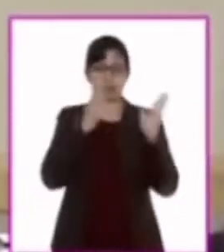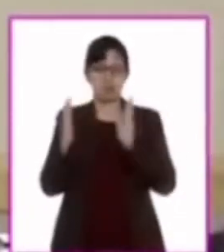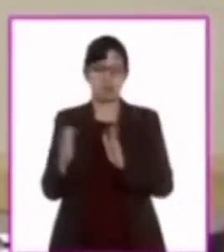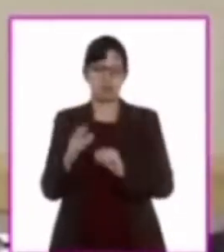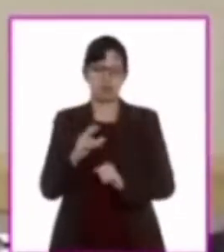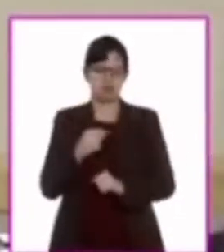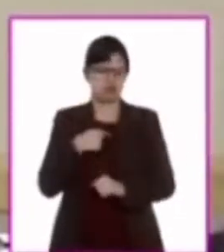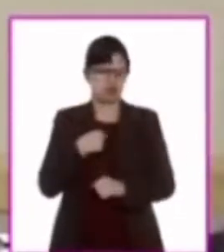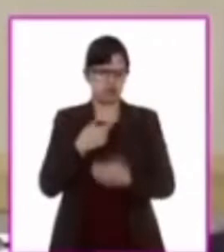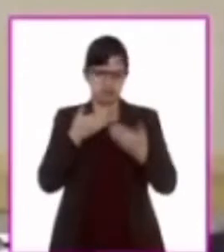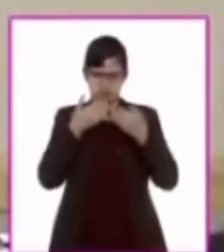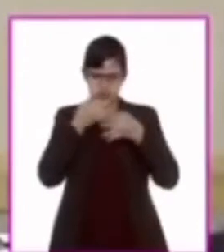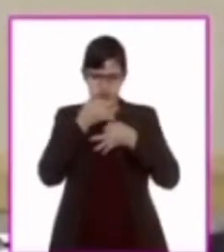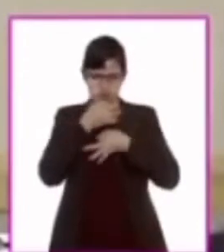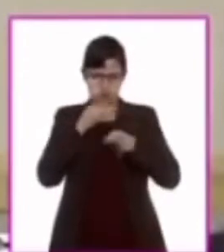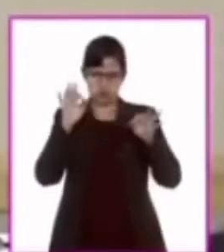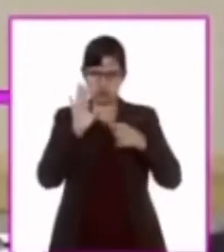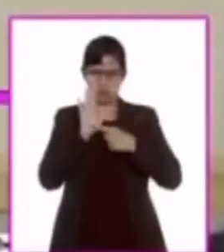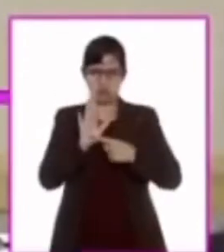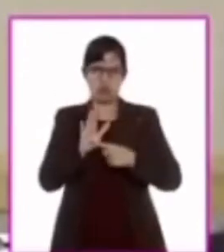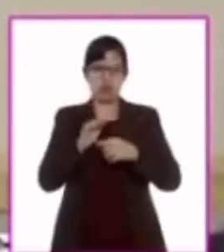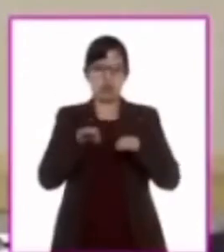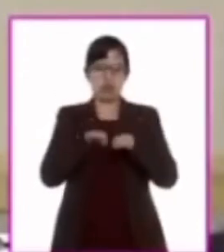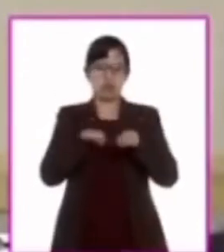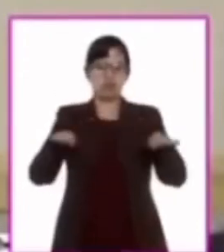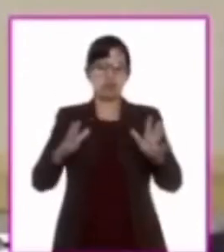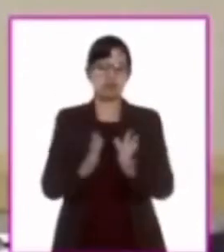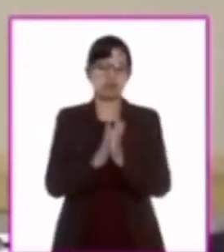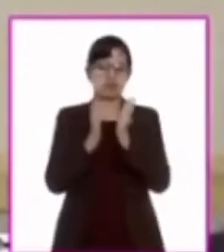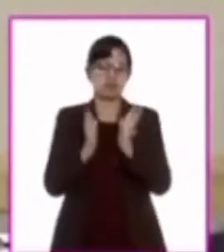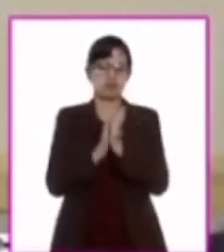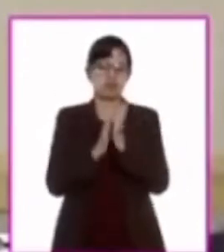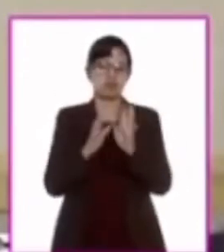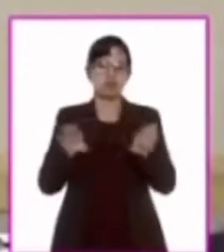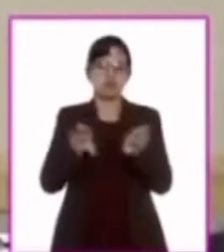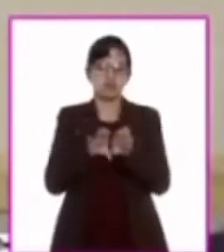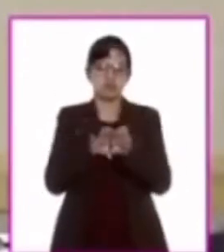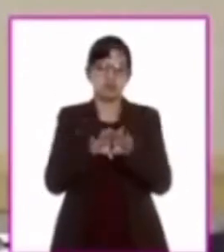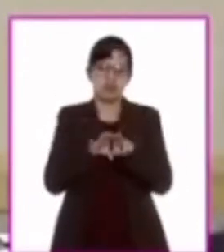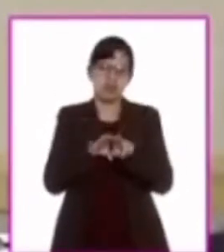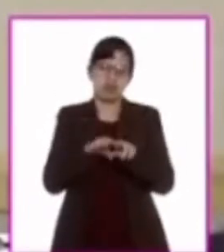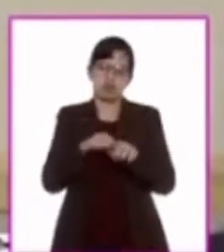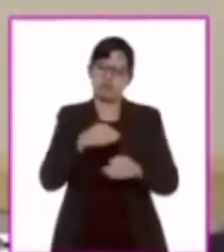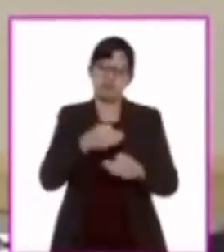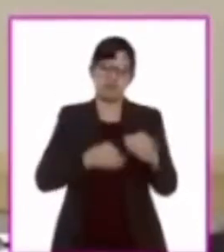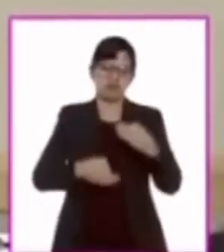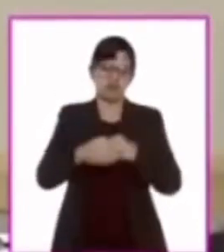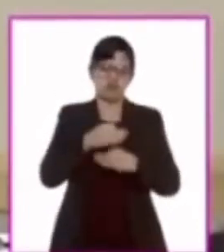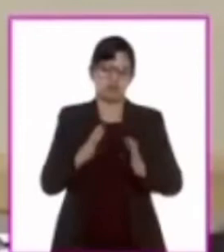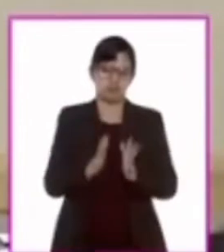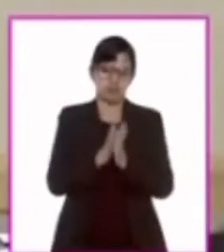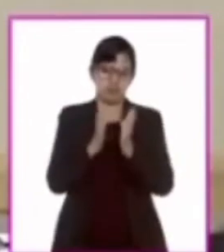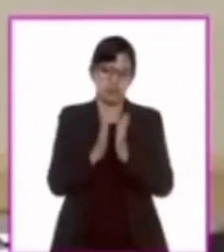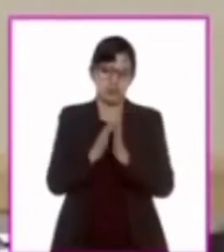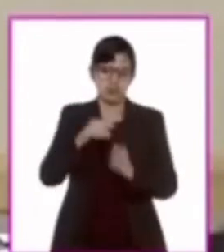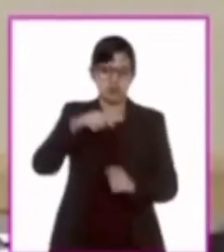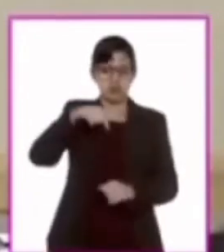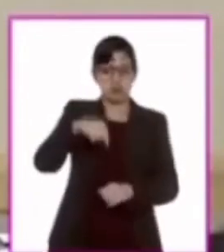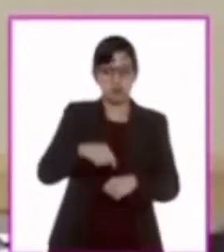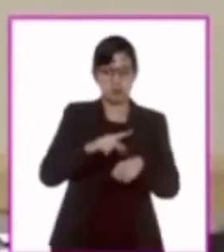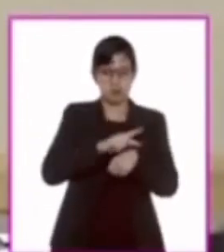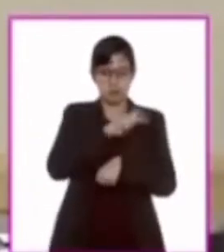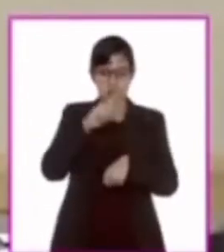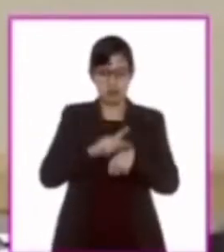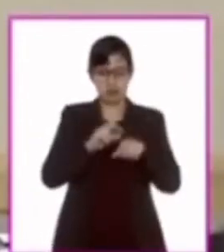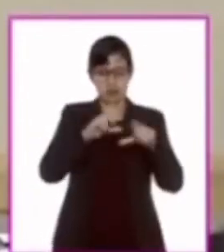públicamente la democracia es una construcción colectiva más en un país como el nuestro en donde el tránsito ha